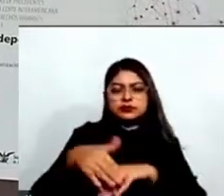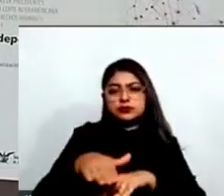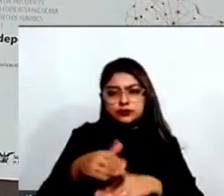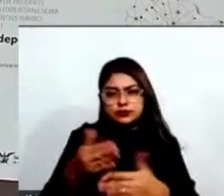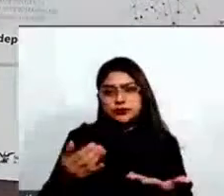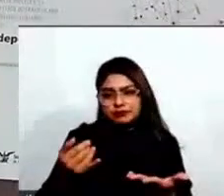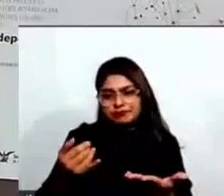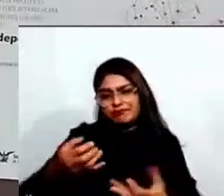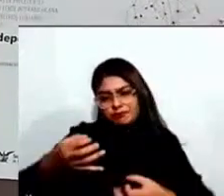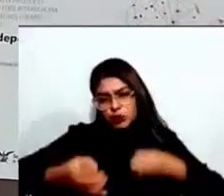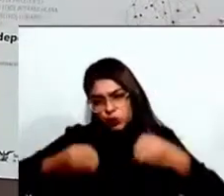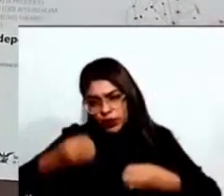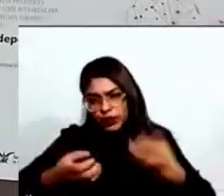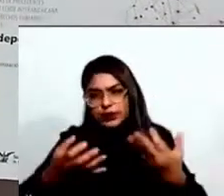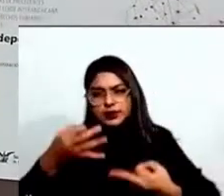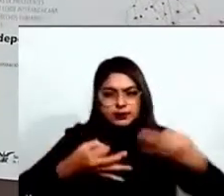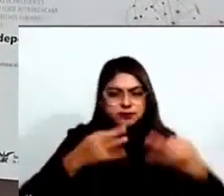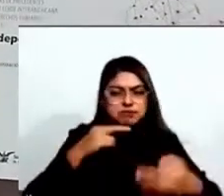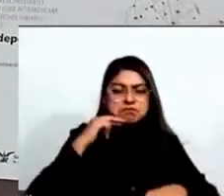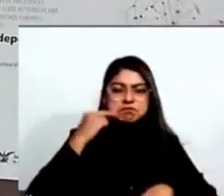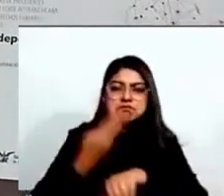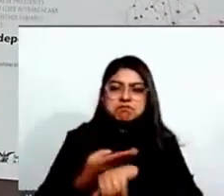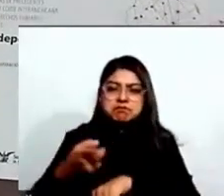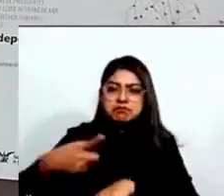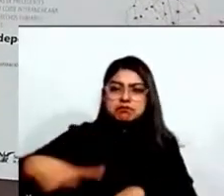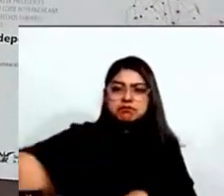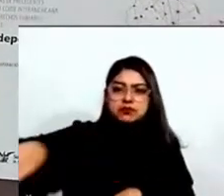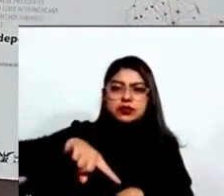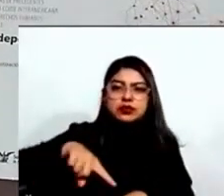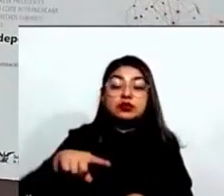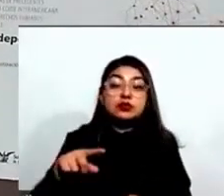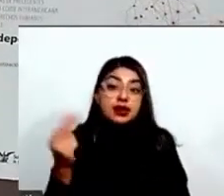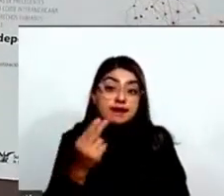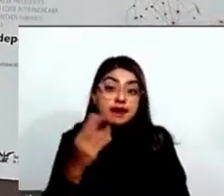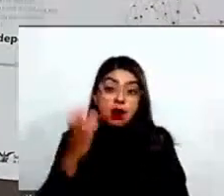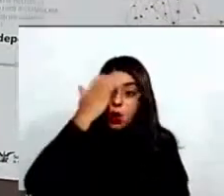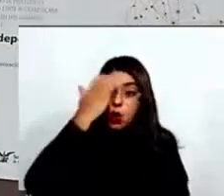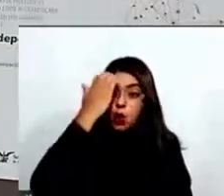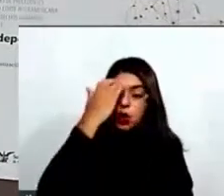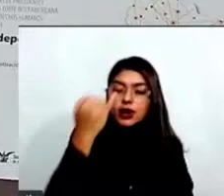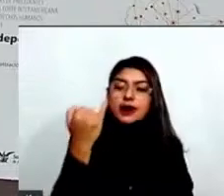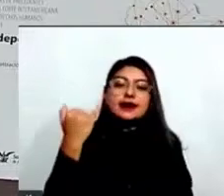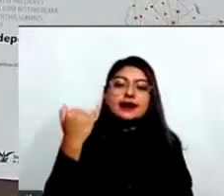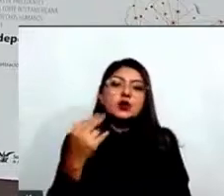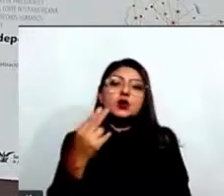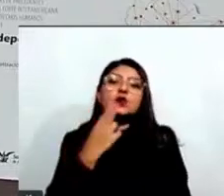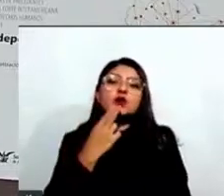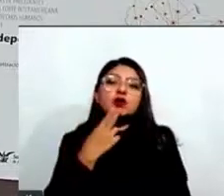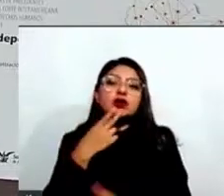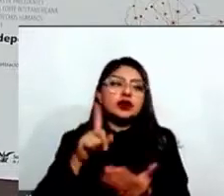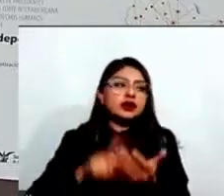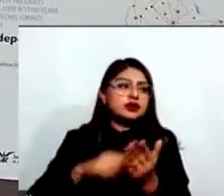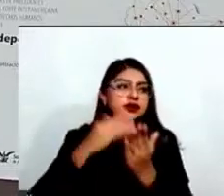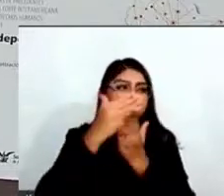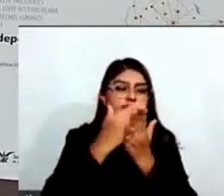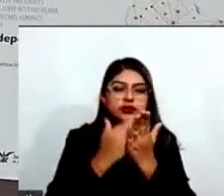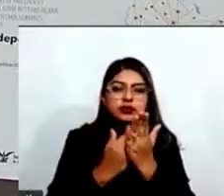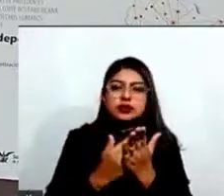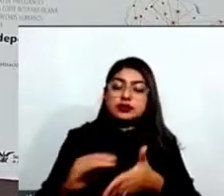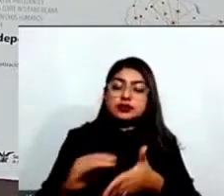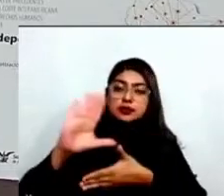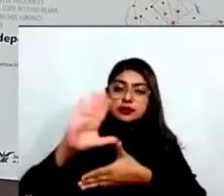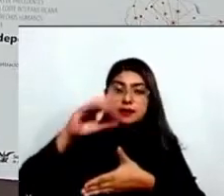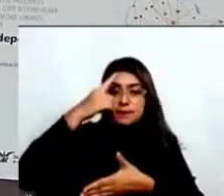tienen la obligación, como ya lo mencioné, de conocer y de utilizar los estándares interamericanos al resolver los casos que